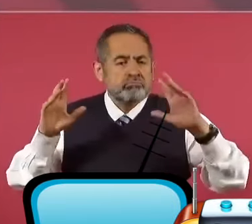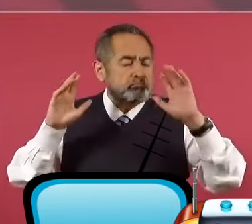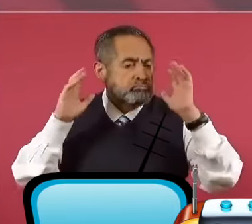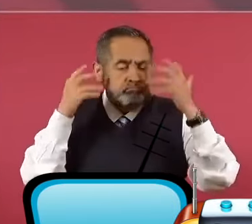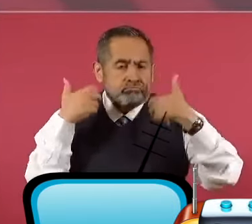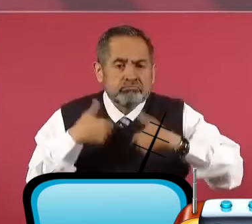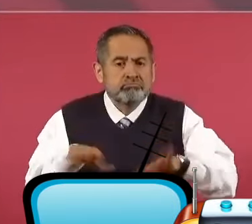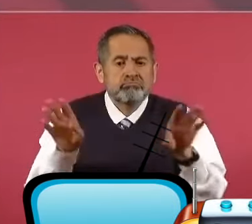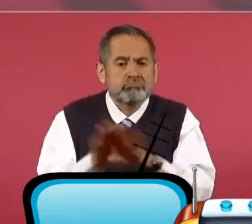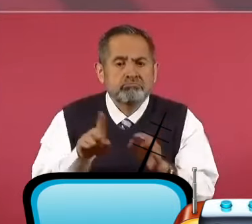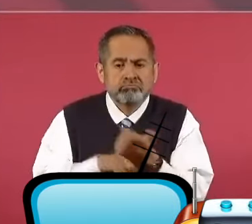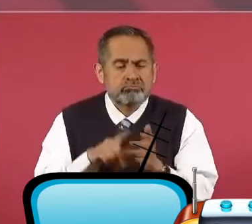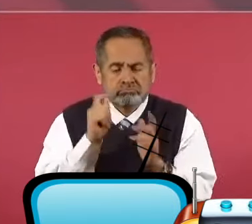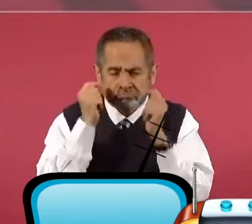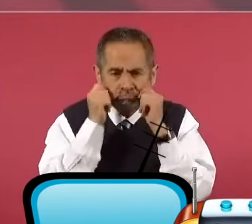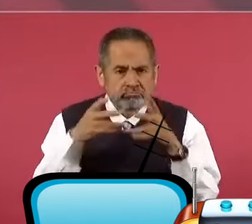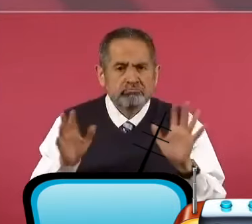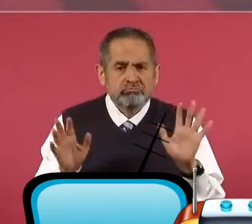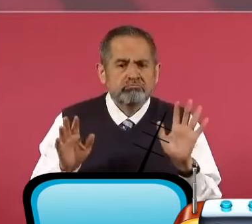la idem.